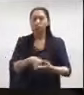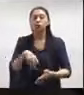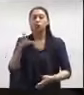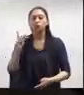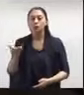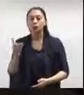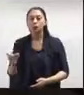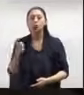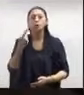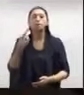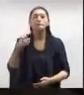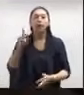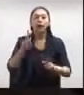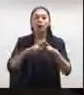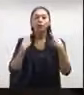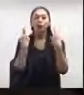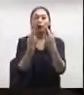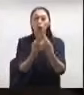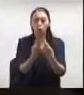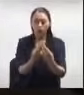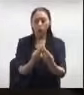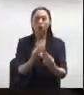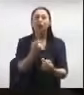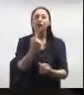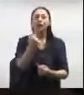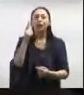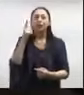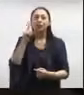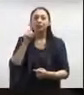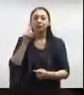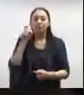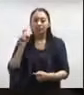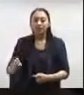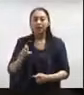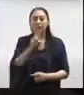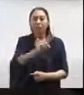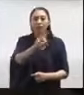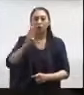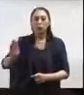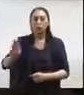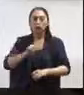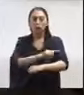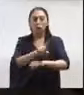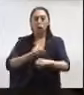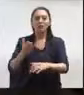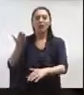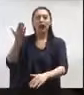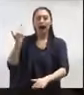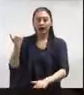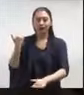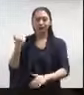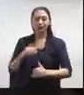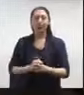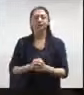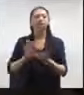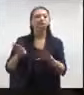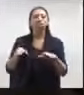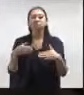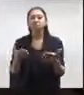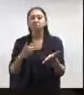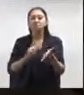sesión plenaria se debe de hacer con 24 horas de antelación. ¿Eso qué quiere